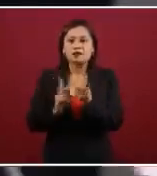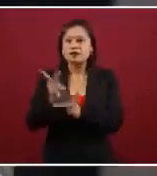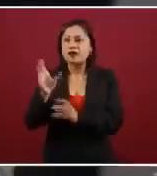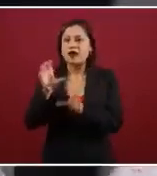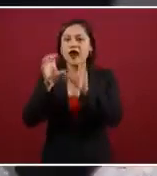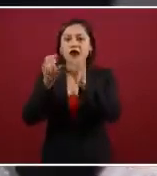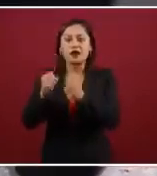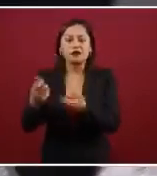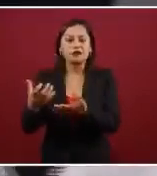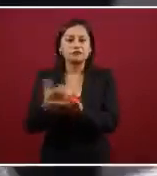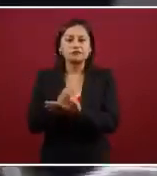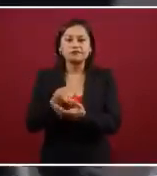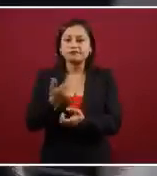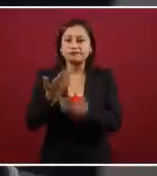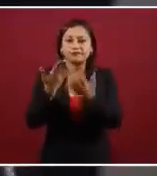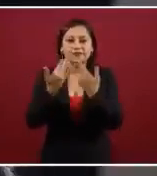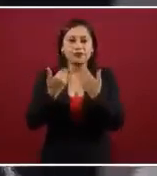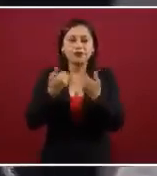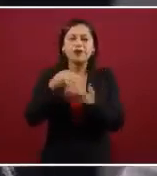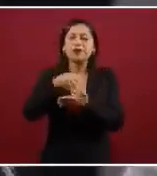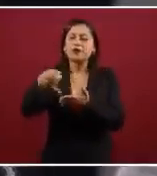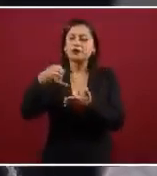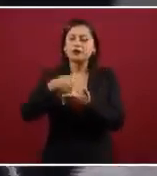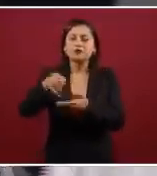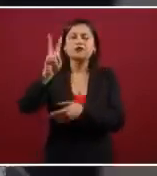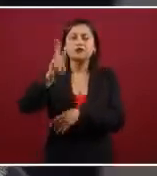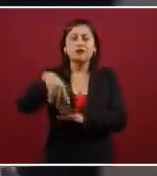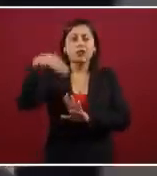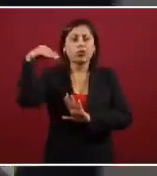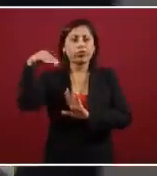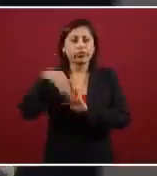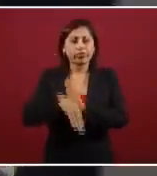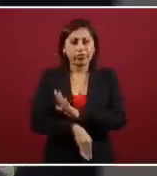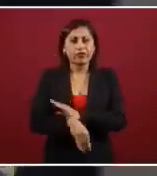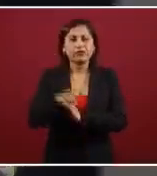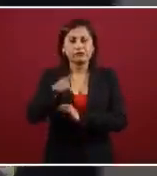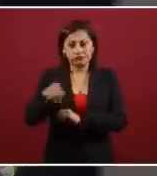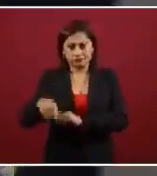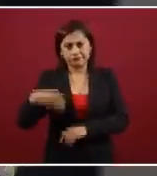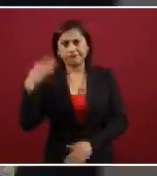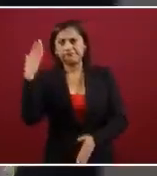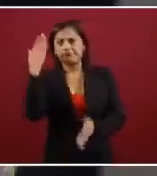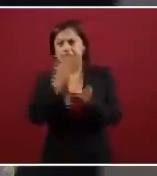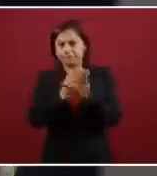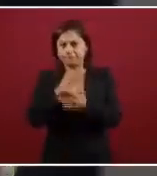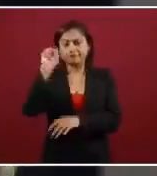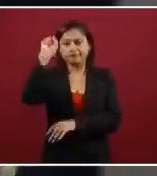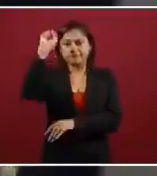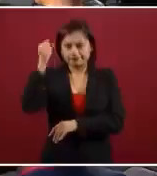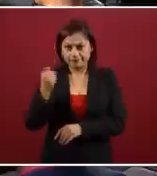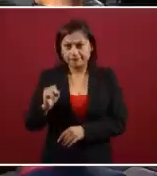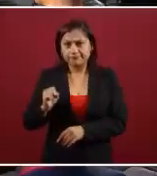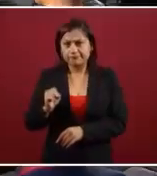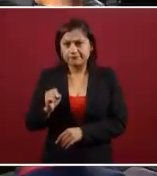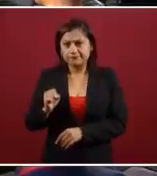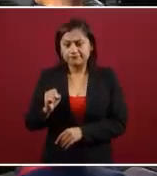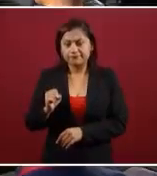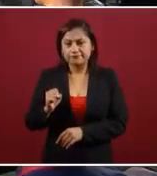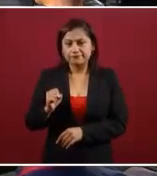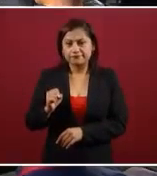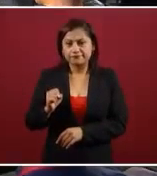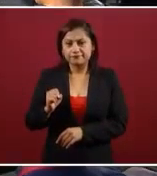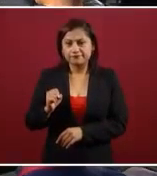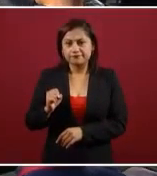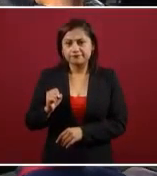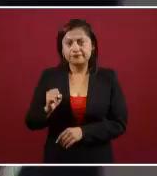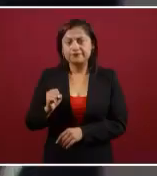en ninguno. La agricultura está muy muerta. Va para Sinaloa, presidente, va para Sinaloa.